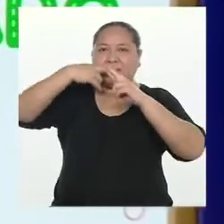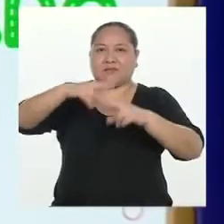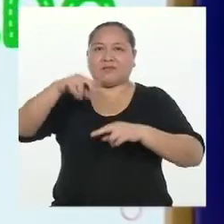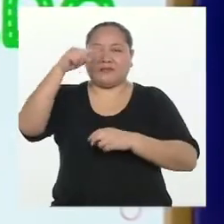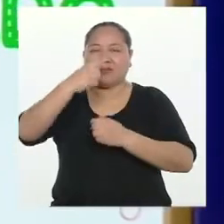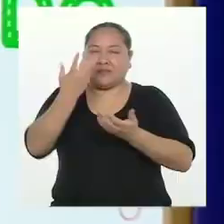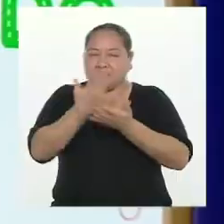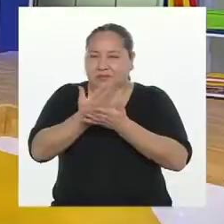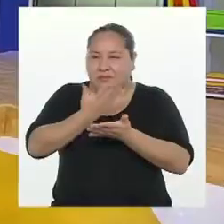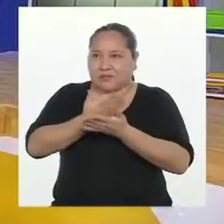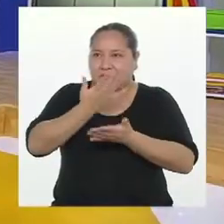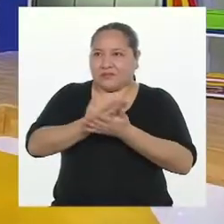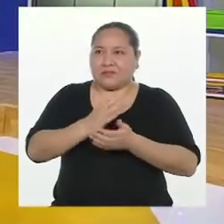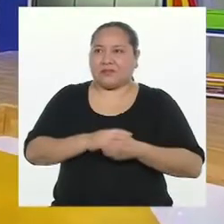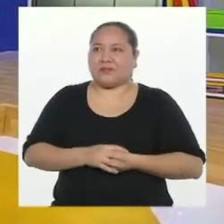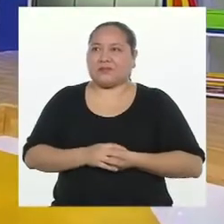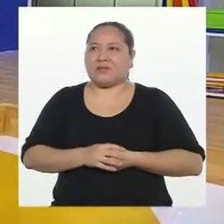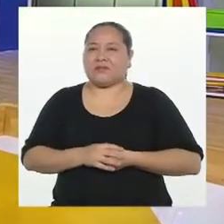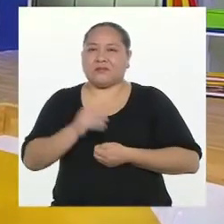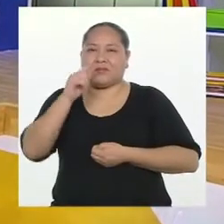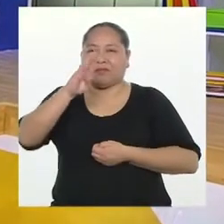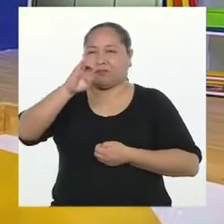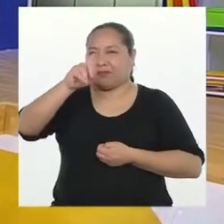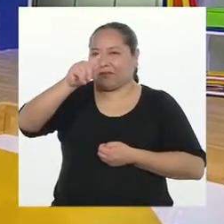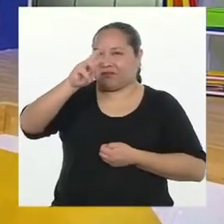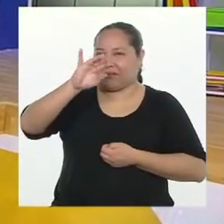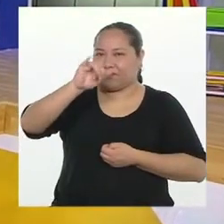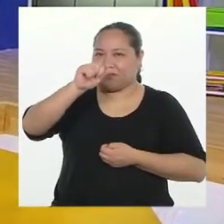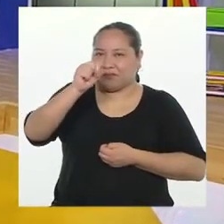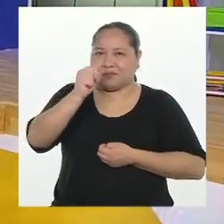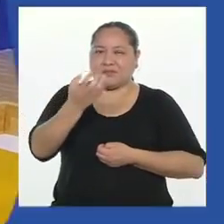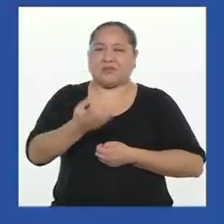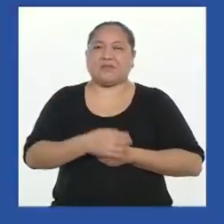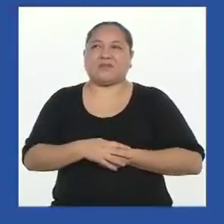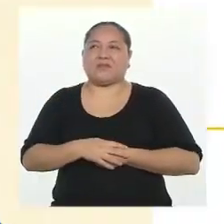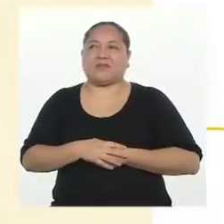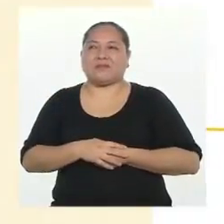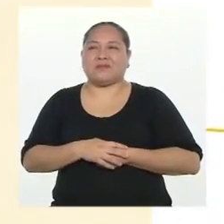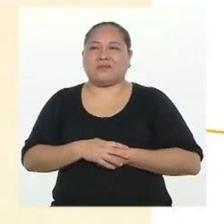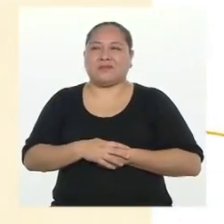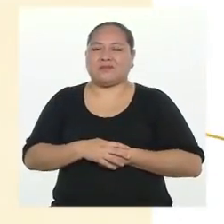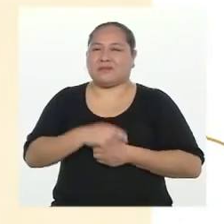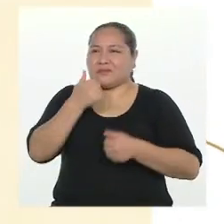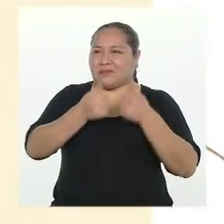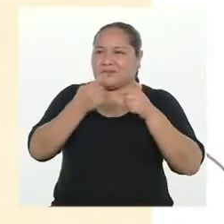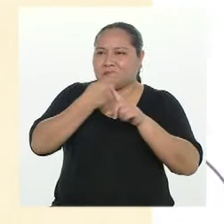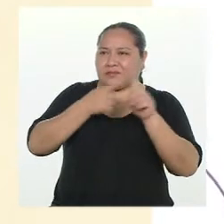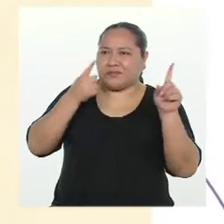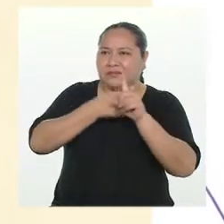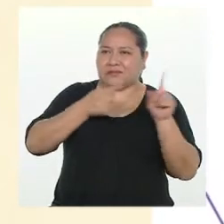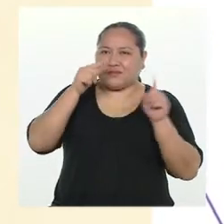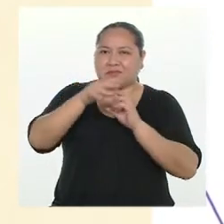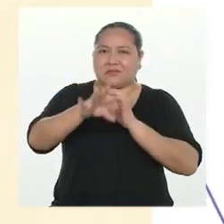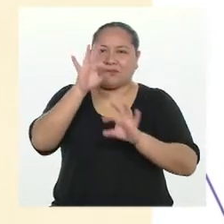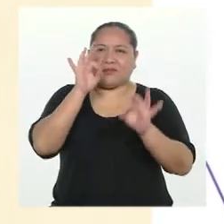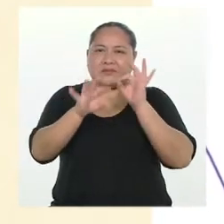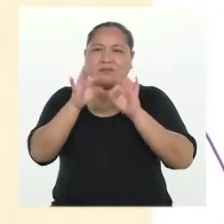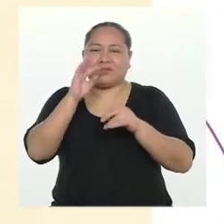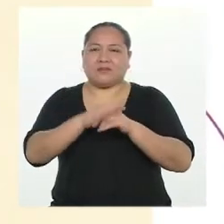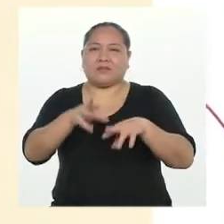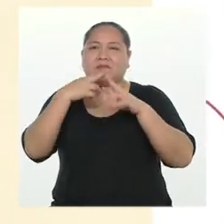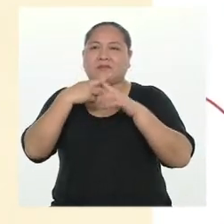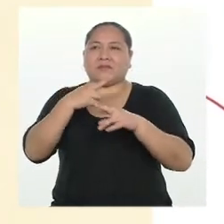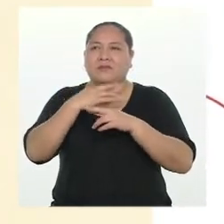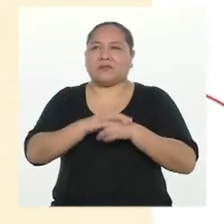nuestro experimento con bacterias. ¿Qué diferencia encuentras entre los resultados